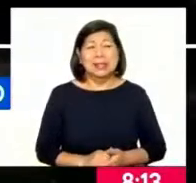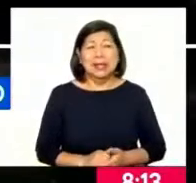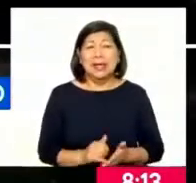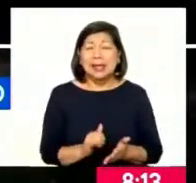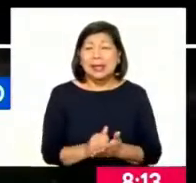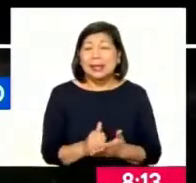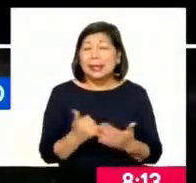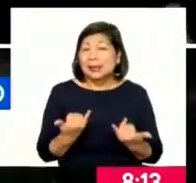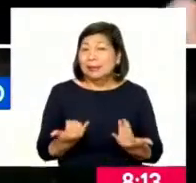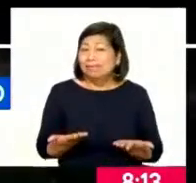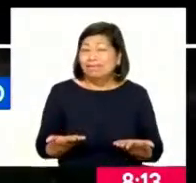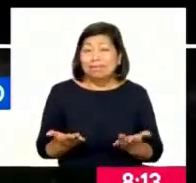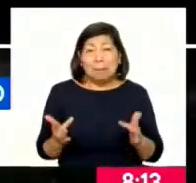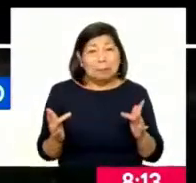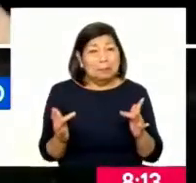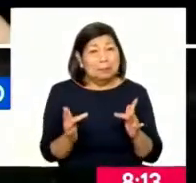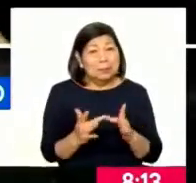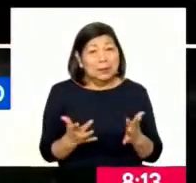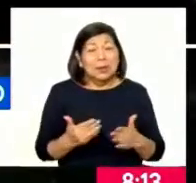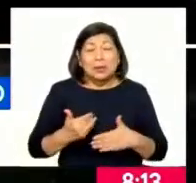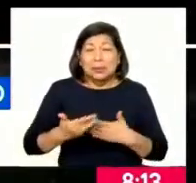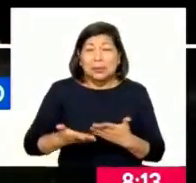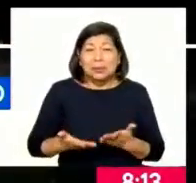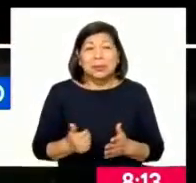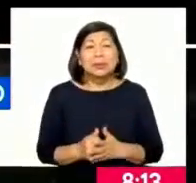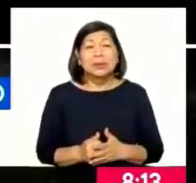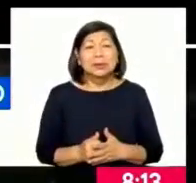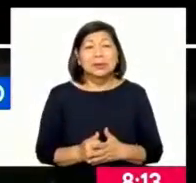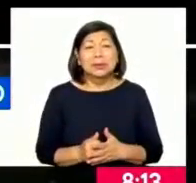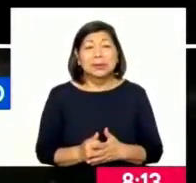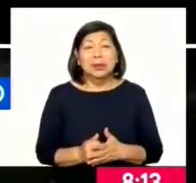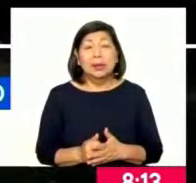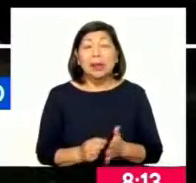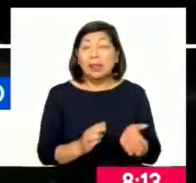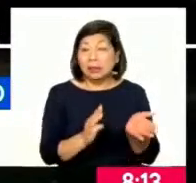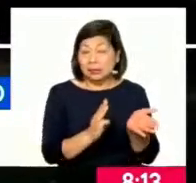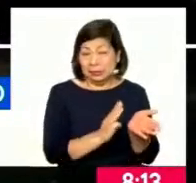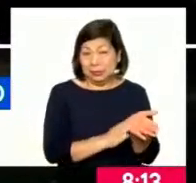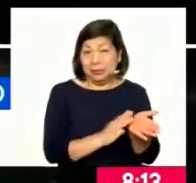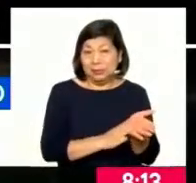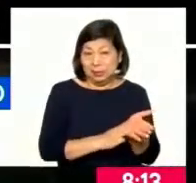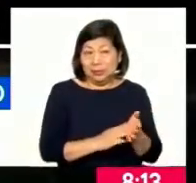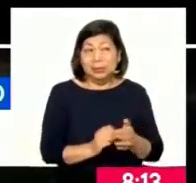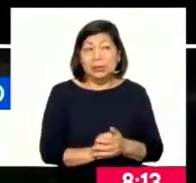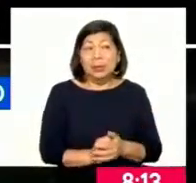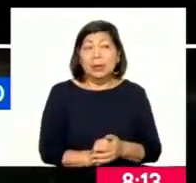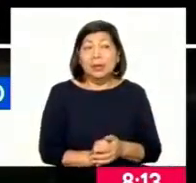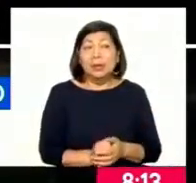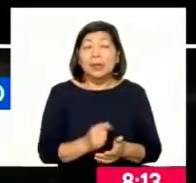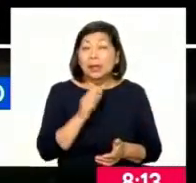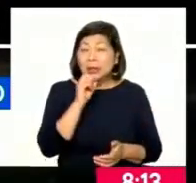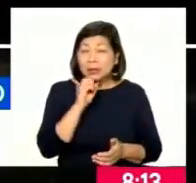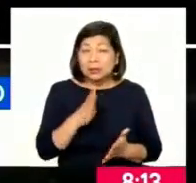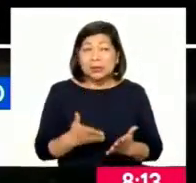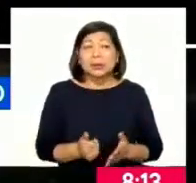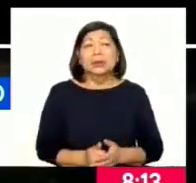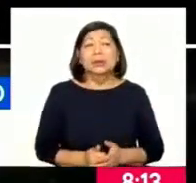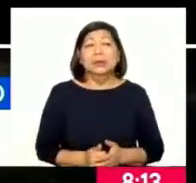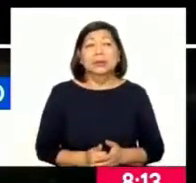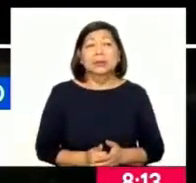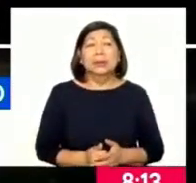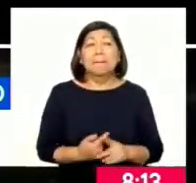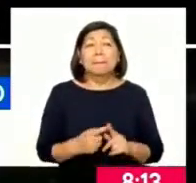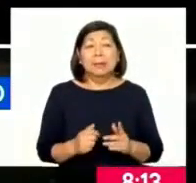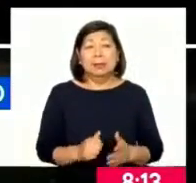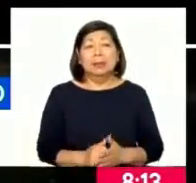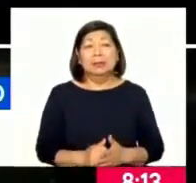Considerando que son impactos que continúan en el tiempo, la Defensoría del Pueblo solicita, ¿no?, a propósito de la